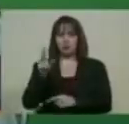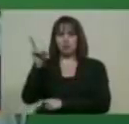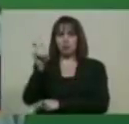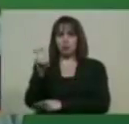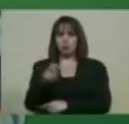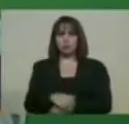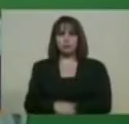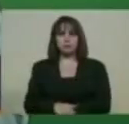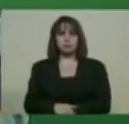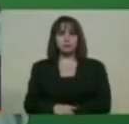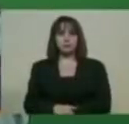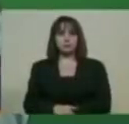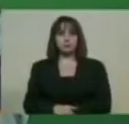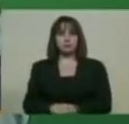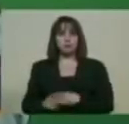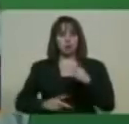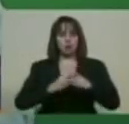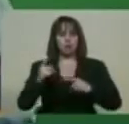La promoción